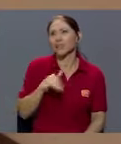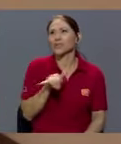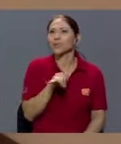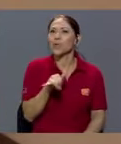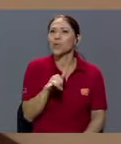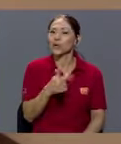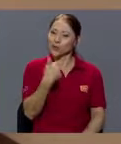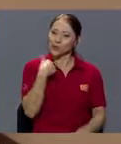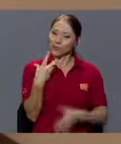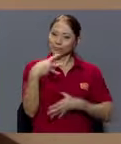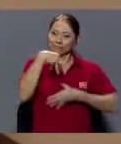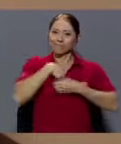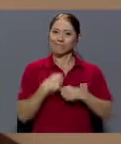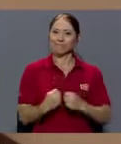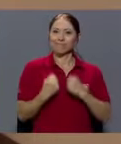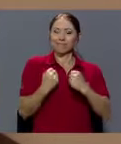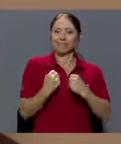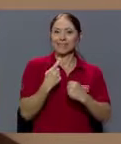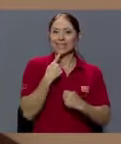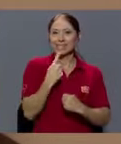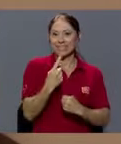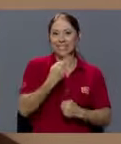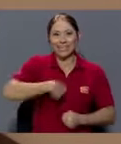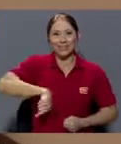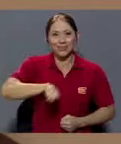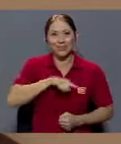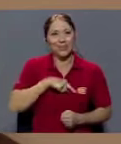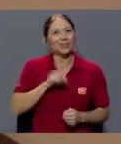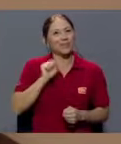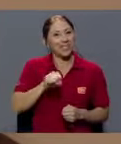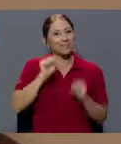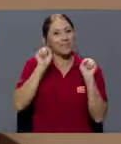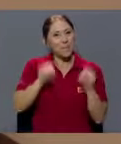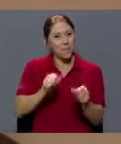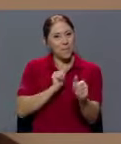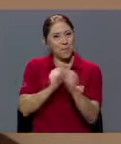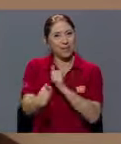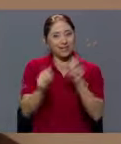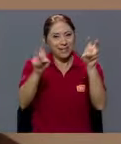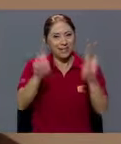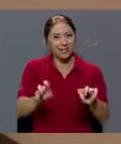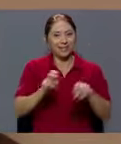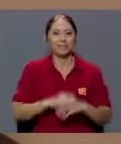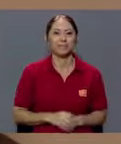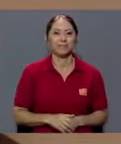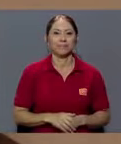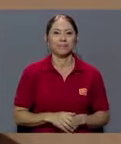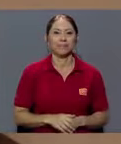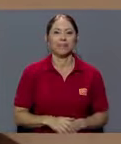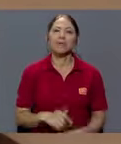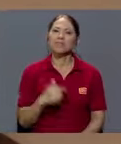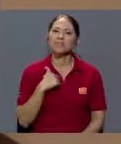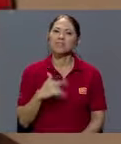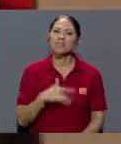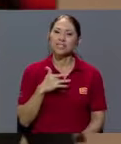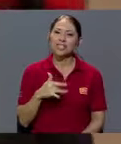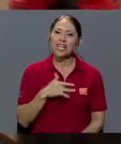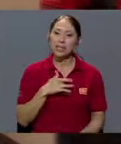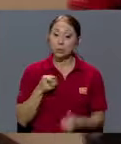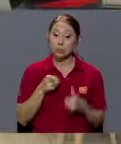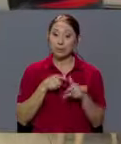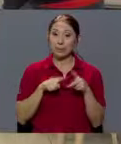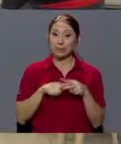siento que es como llenarse de valor y decir que sí estamos hechos para pasar este examen. Siento que